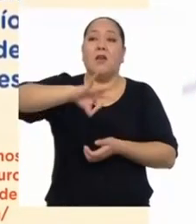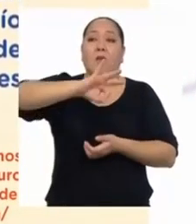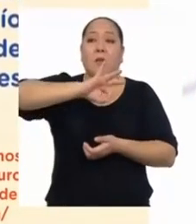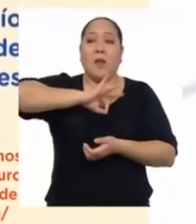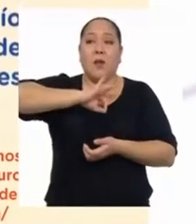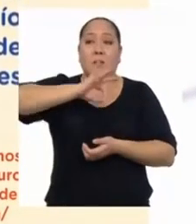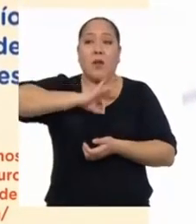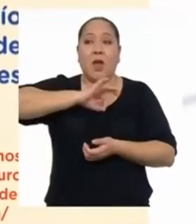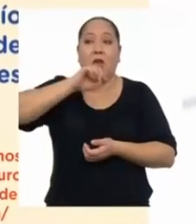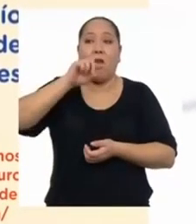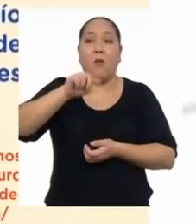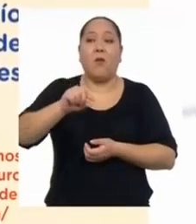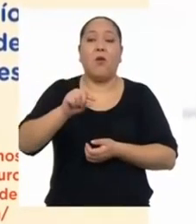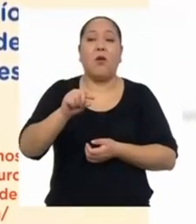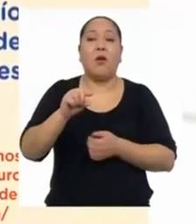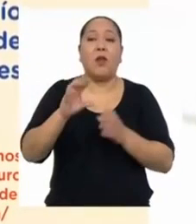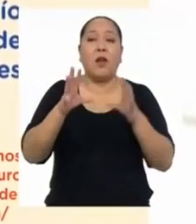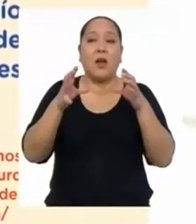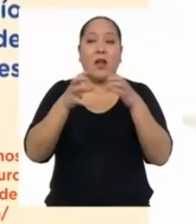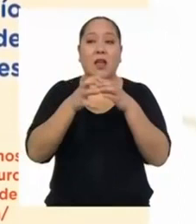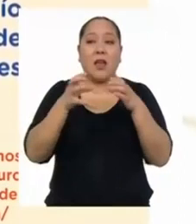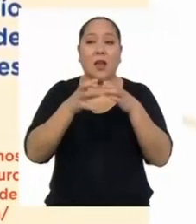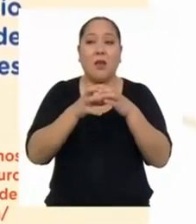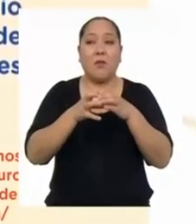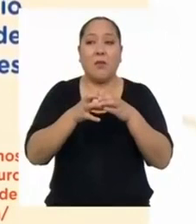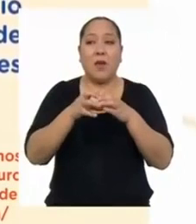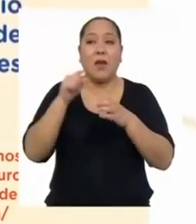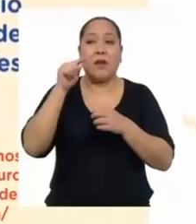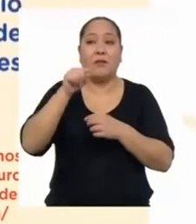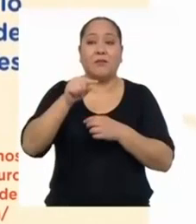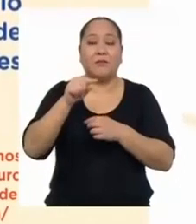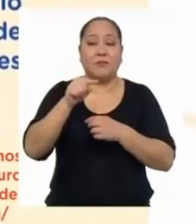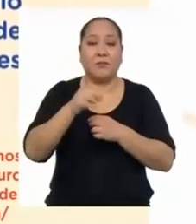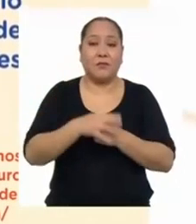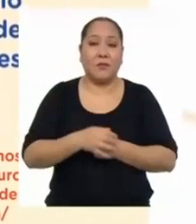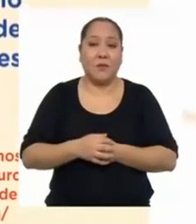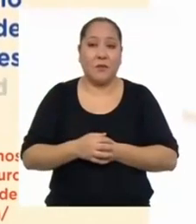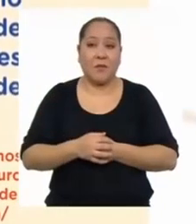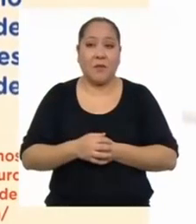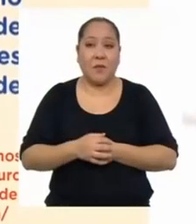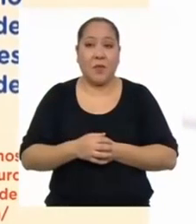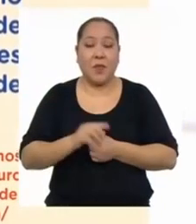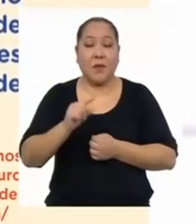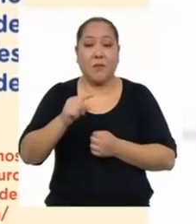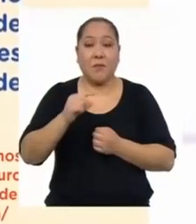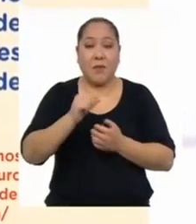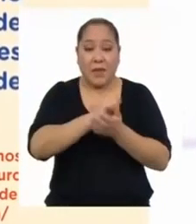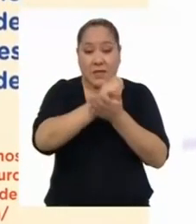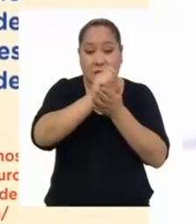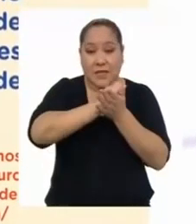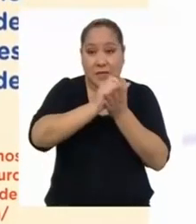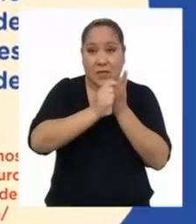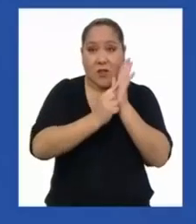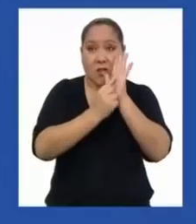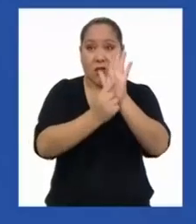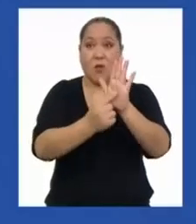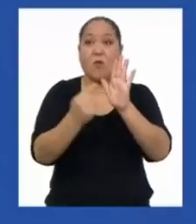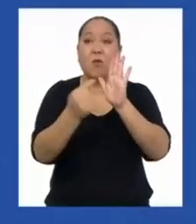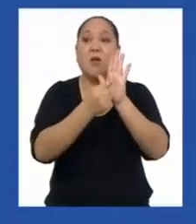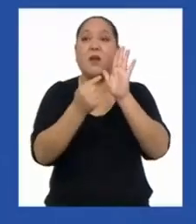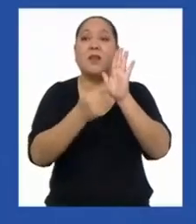obras. Mis obras traen el mensaje de la selva al corazón de la patria.